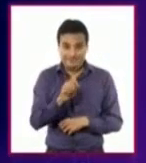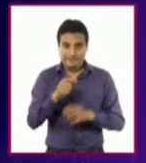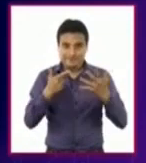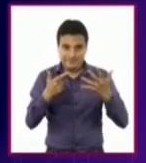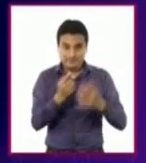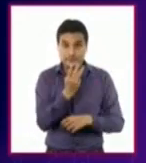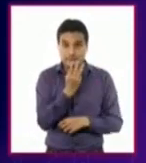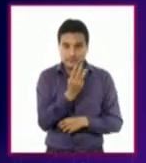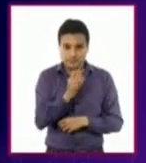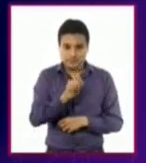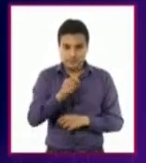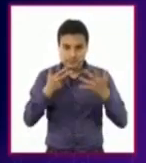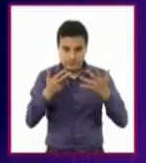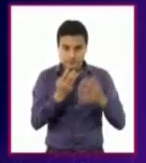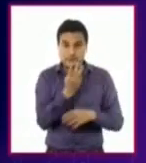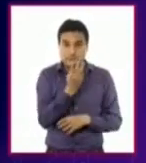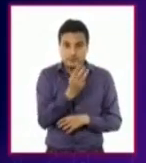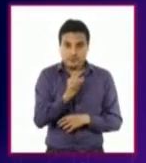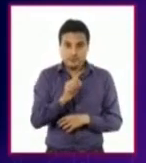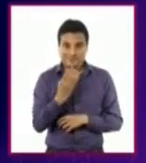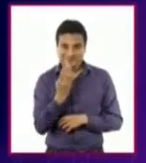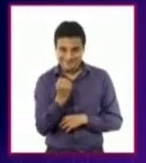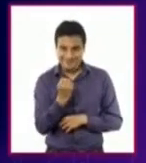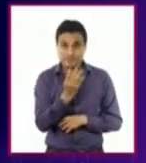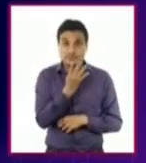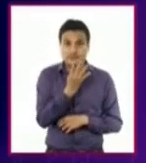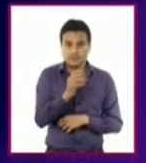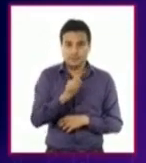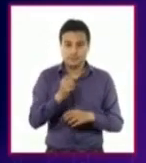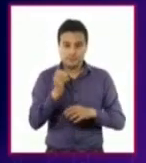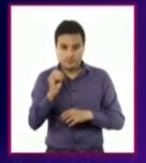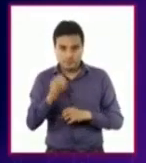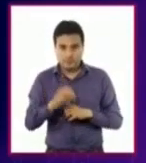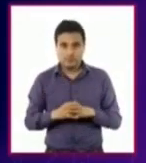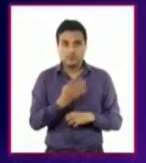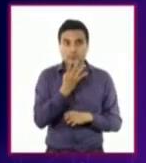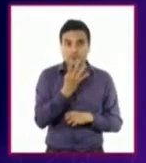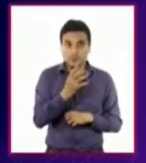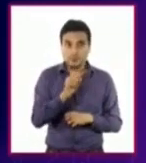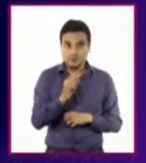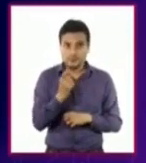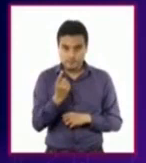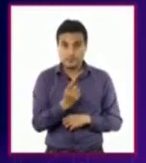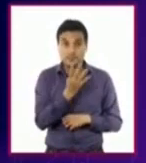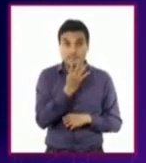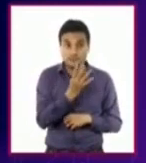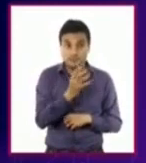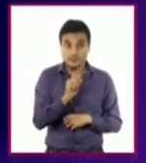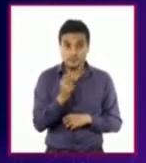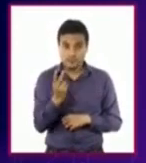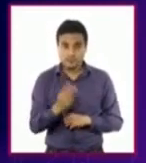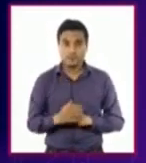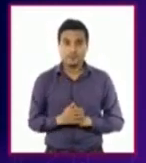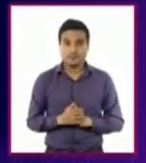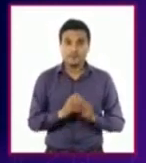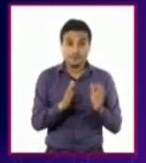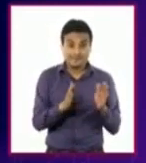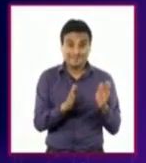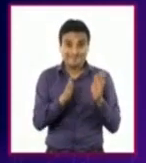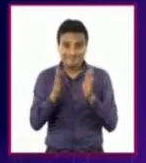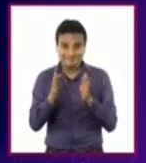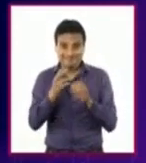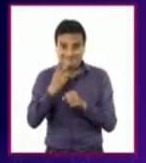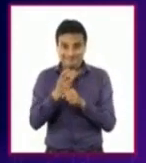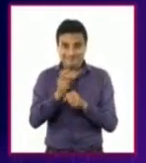3.8 a 3.9 4.0 4.1 y 4.2 en la segunda